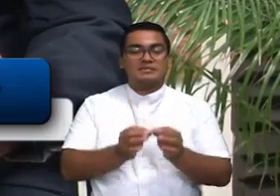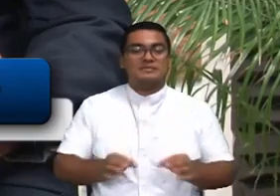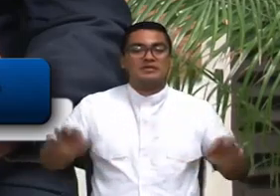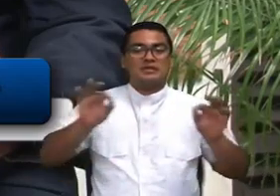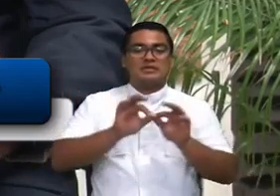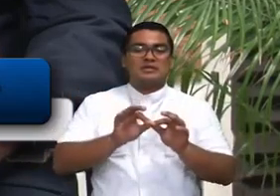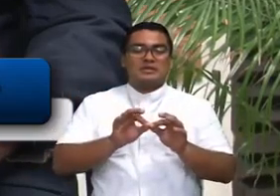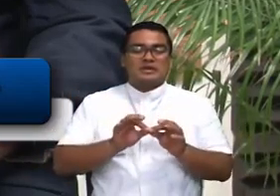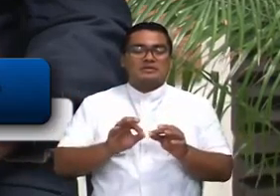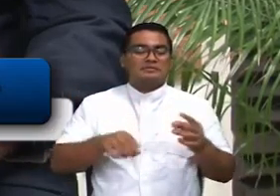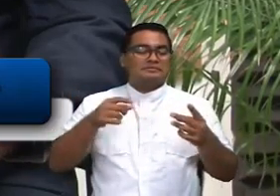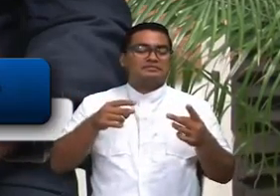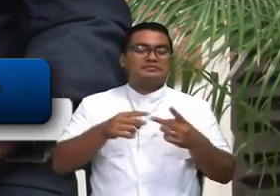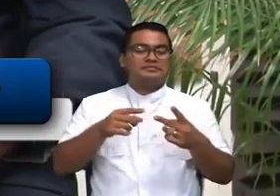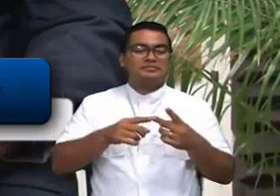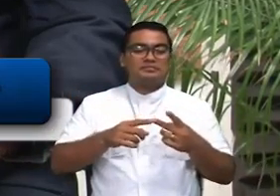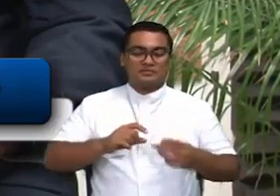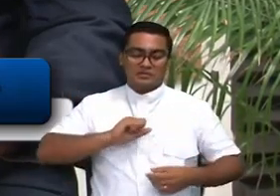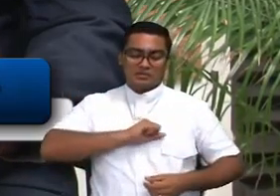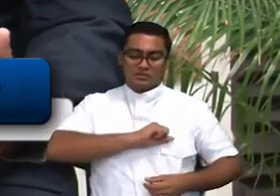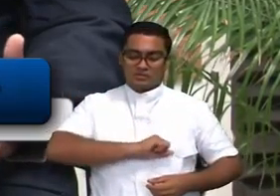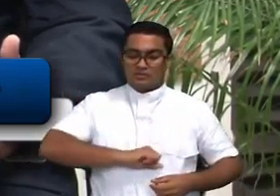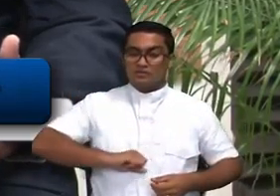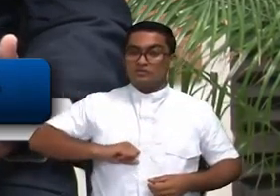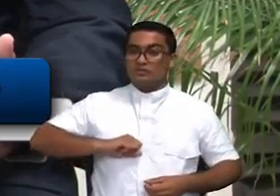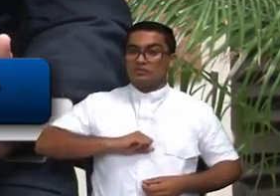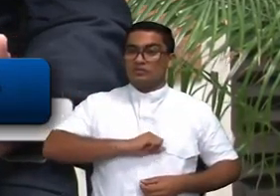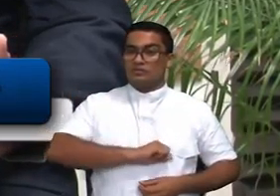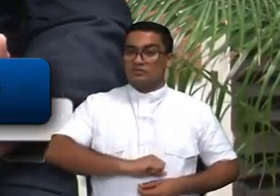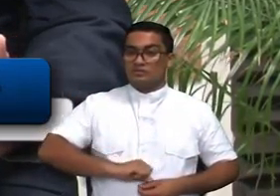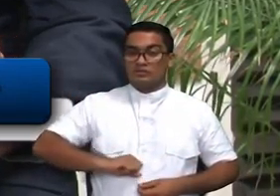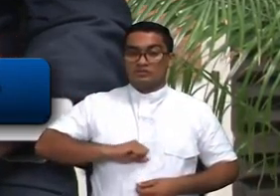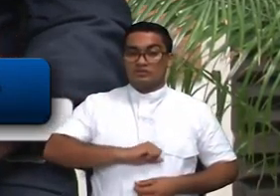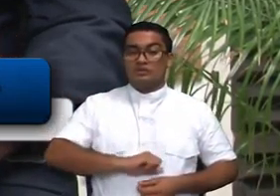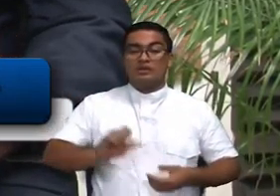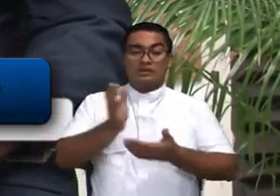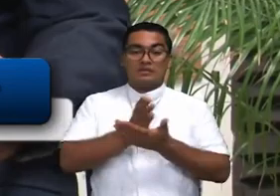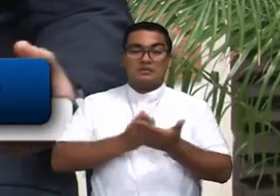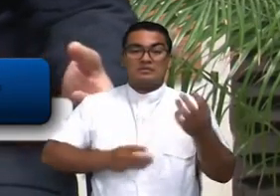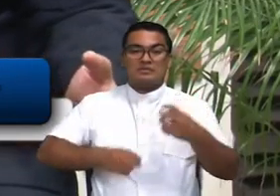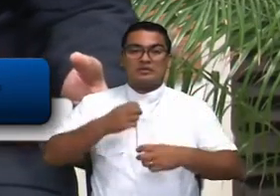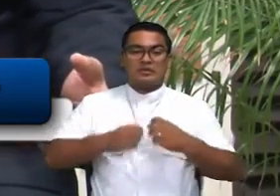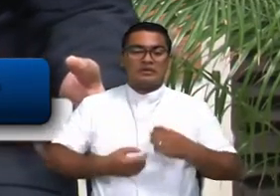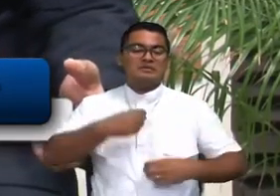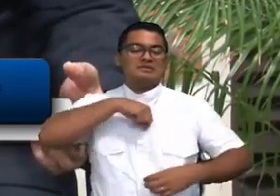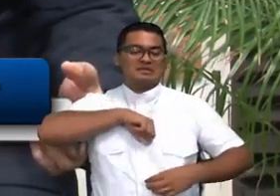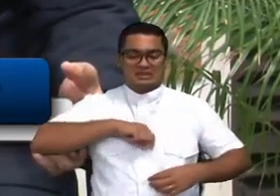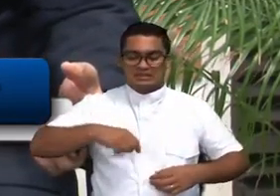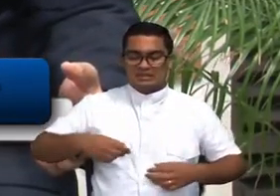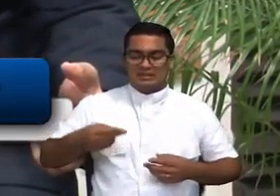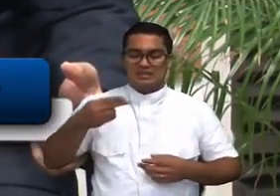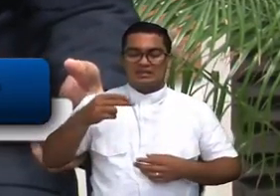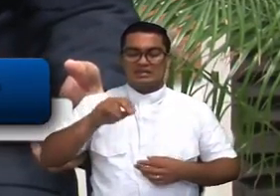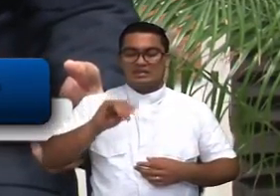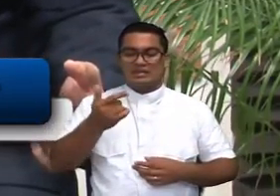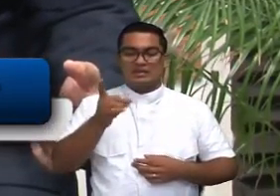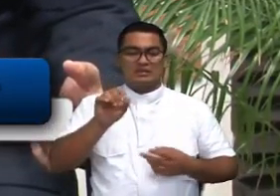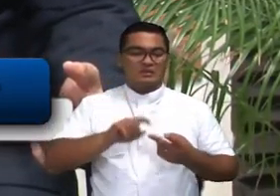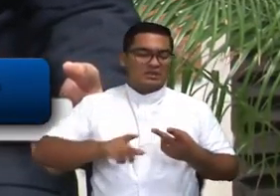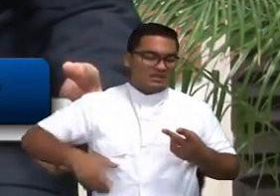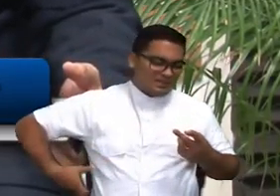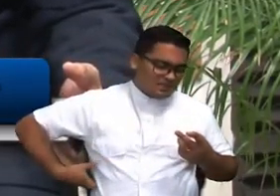podemos ocupar para lo que son lesiones en órganos sólidos, principalmente hígado, páncreas,